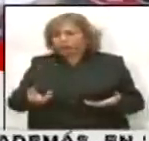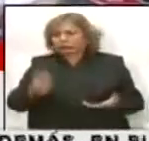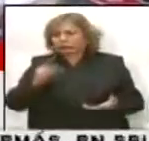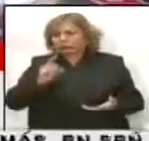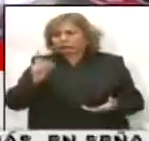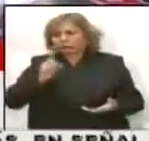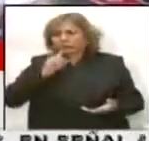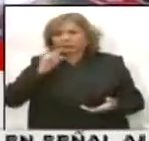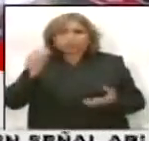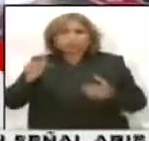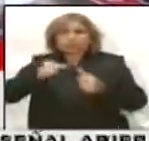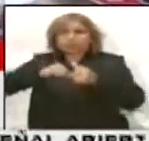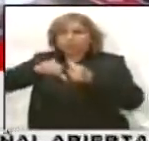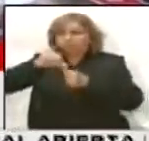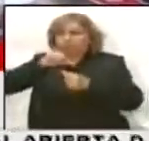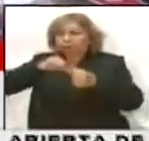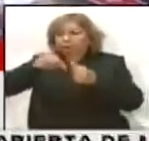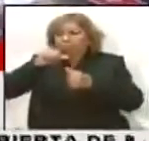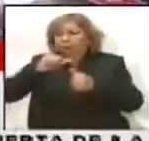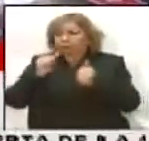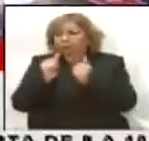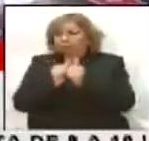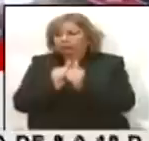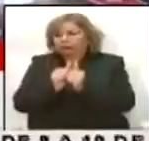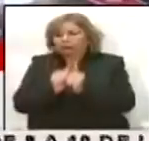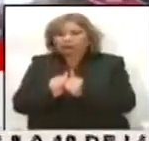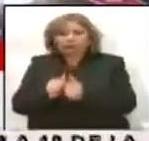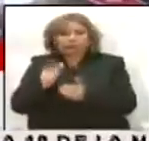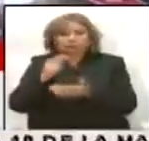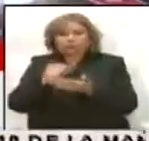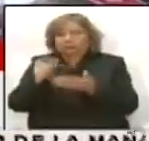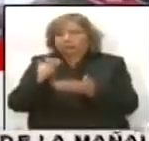se genera con impunidad.